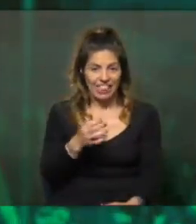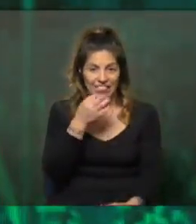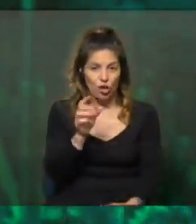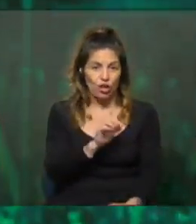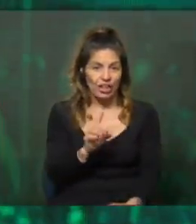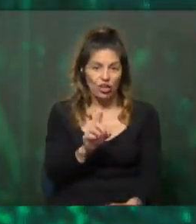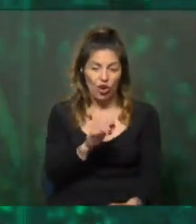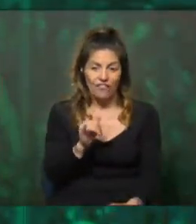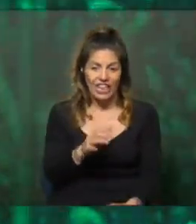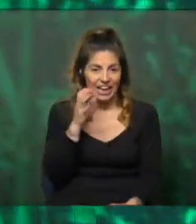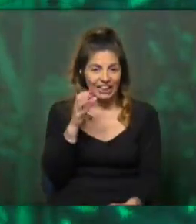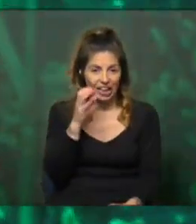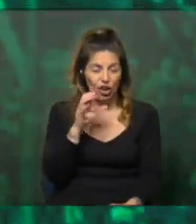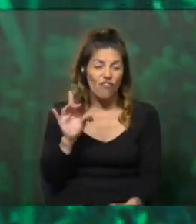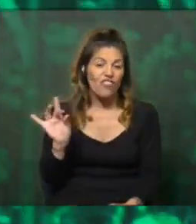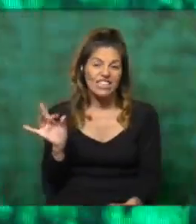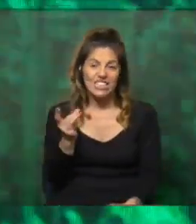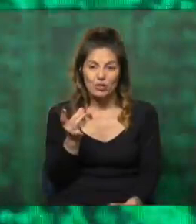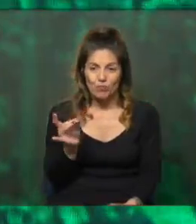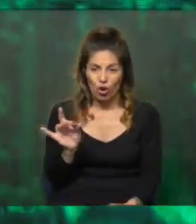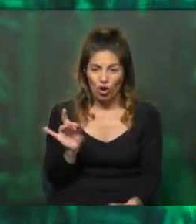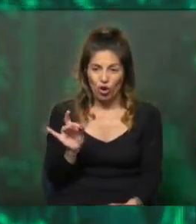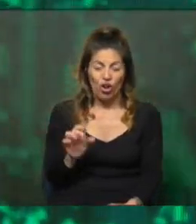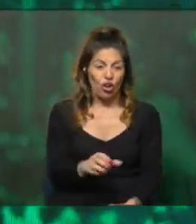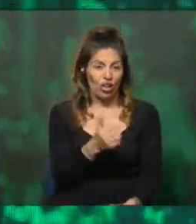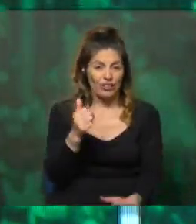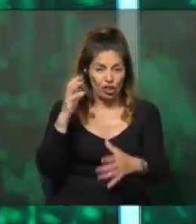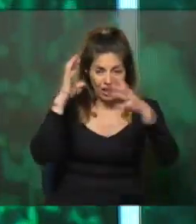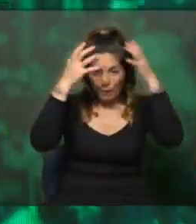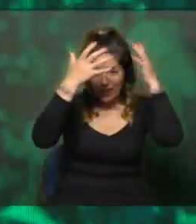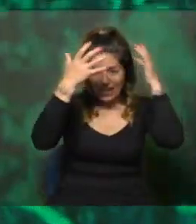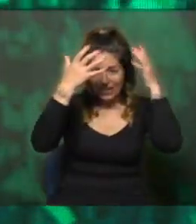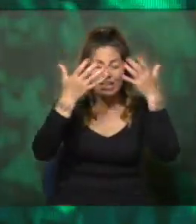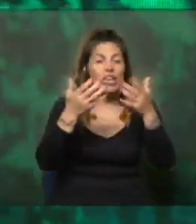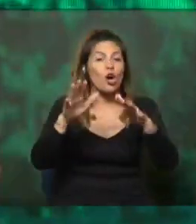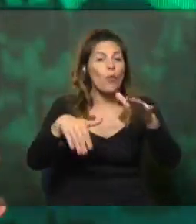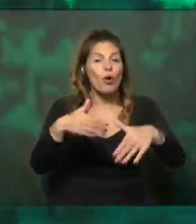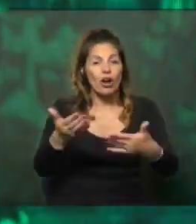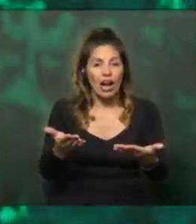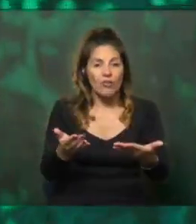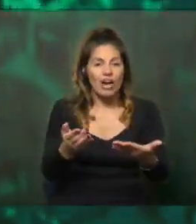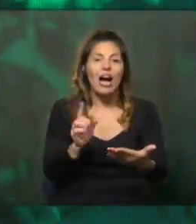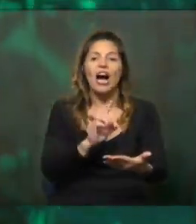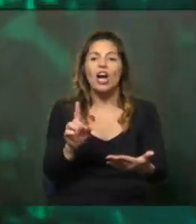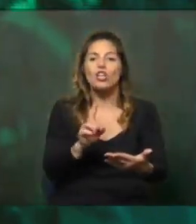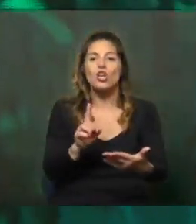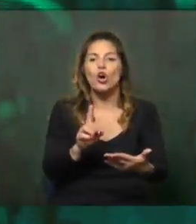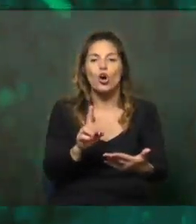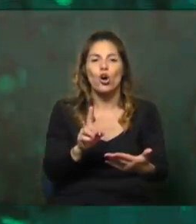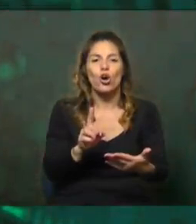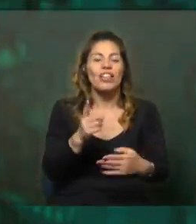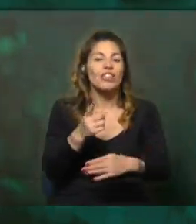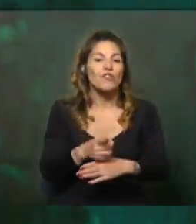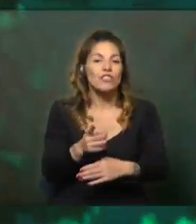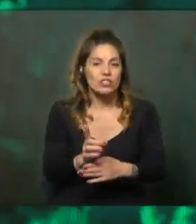no no había riesgo de fascismo con la victoria de Miley y por lo tanto convocaba a no tener a no tomar una